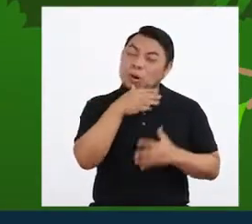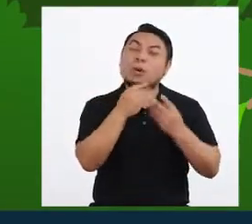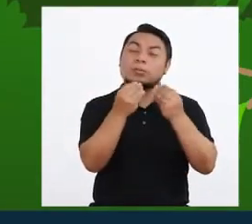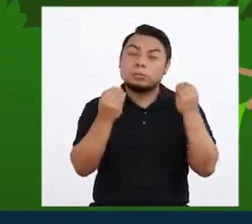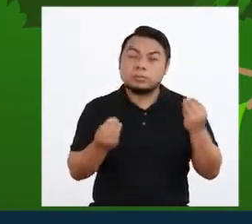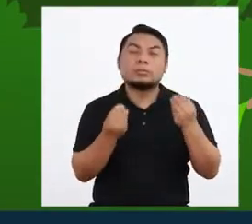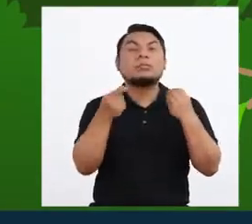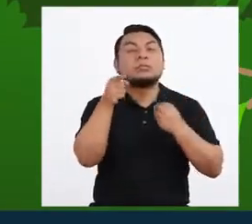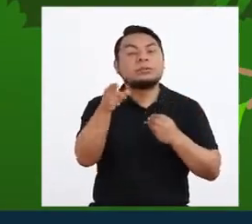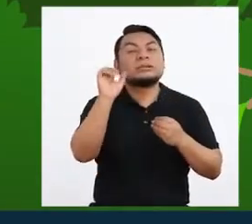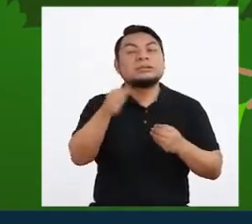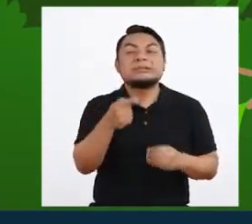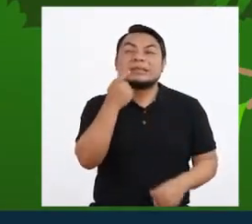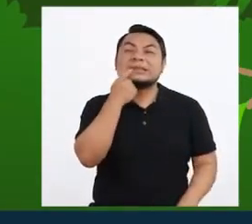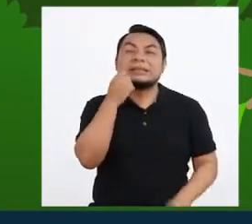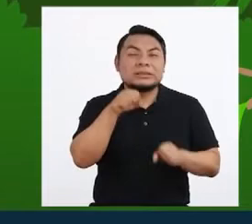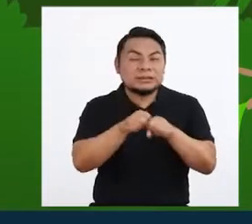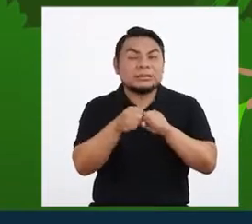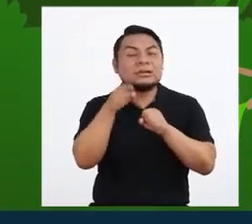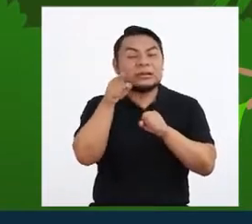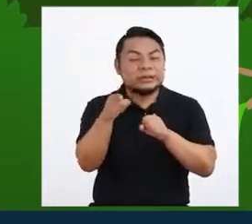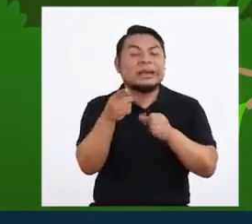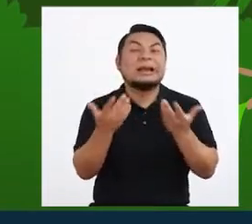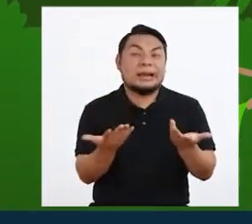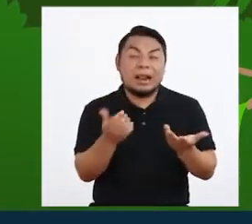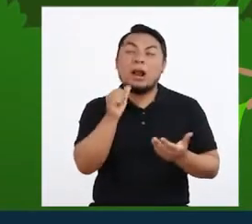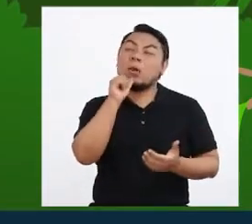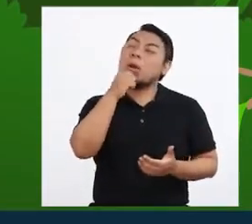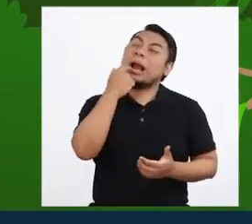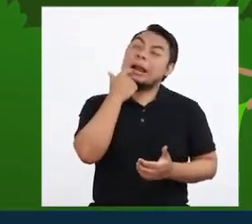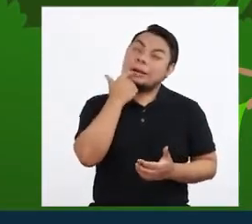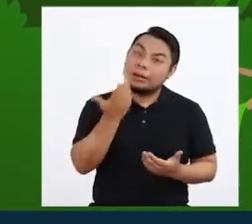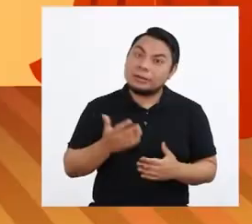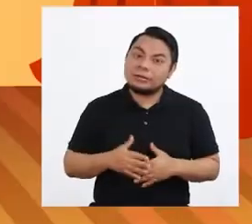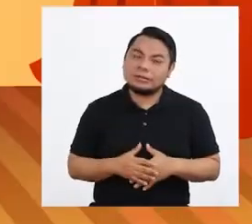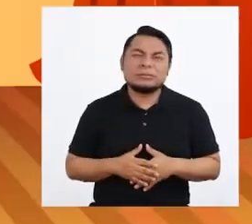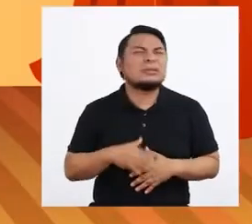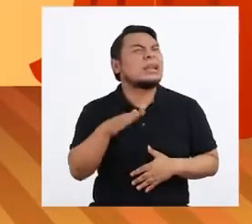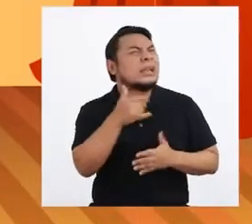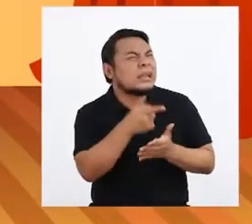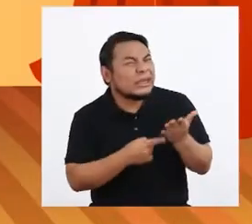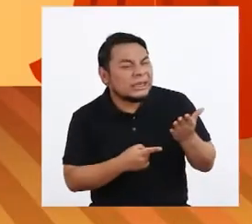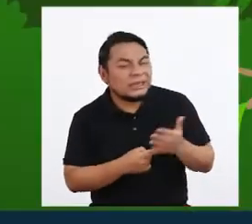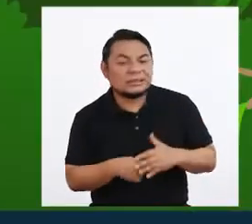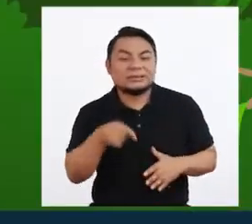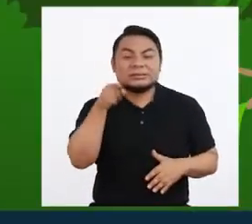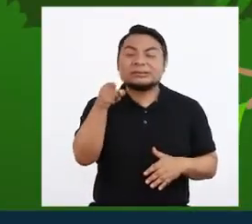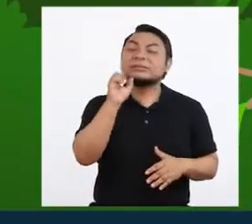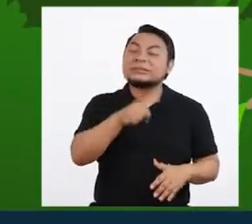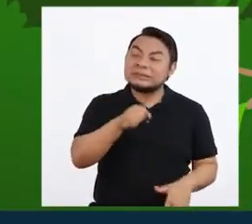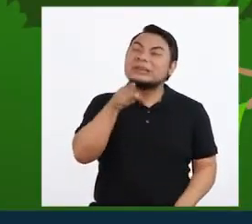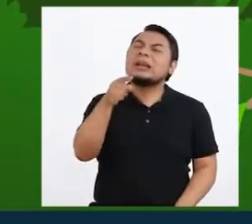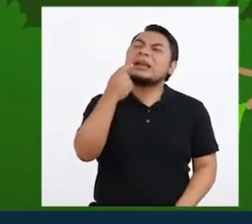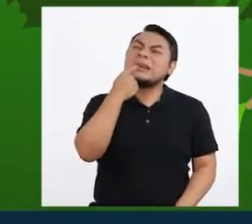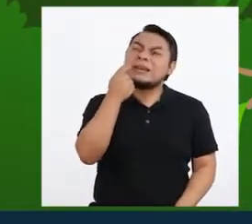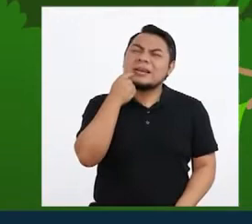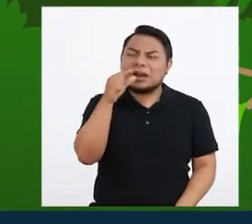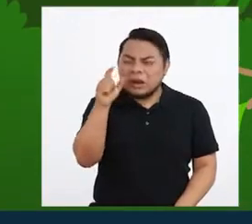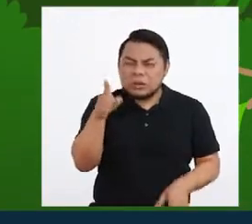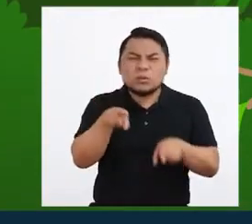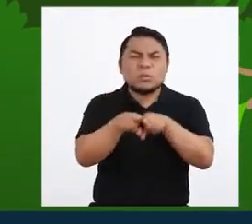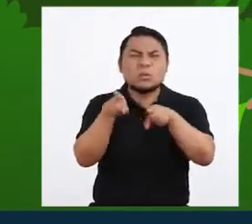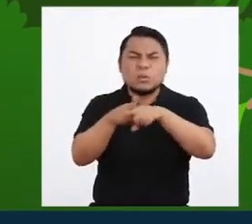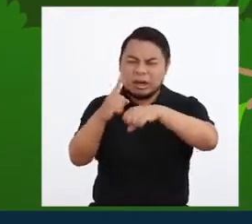doler casi tanto como una picadura de la isula. ¿De la qué? De la Isula,